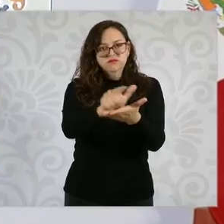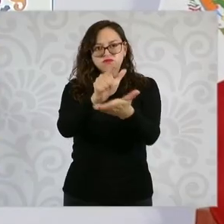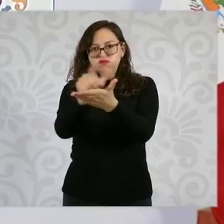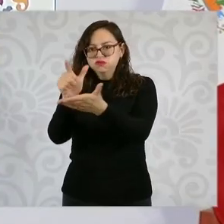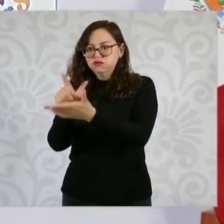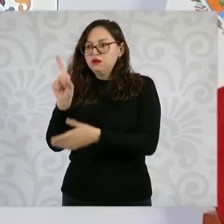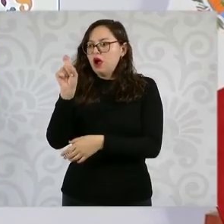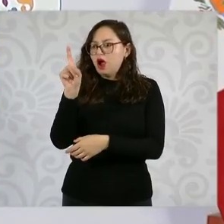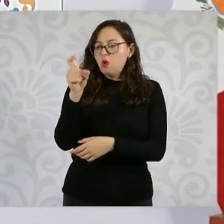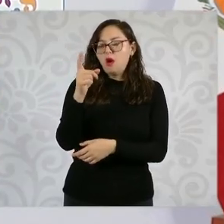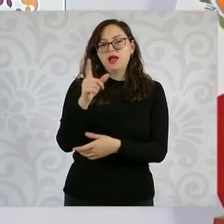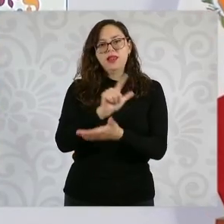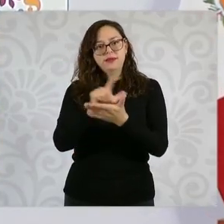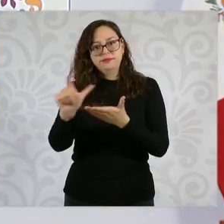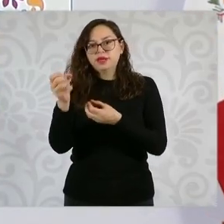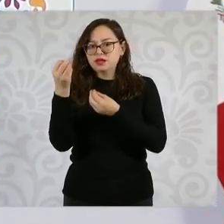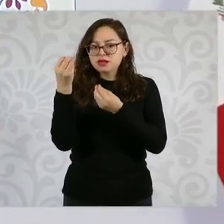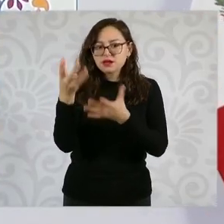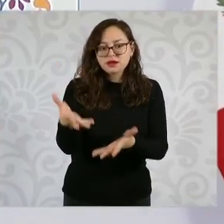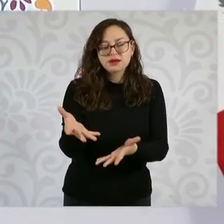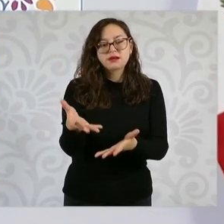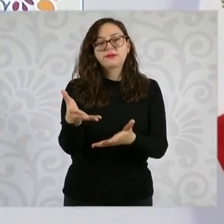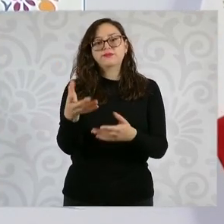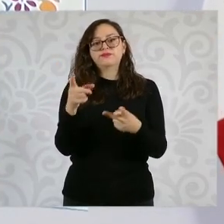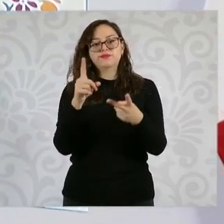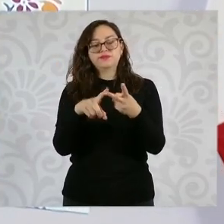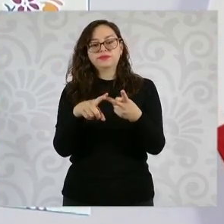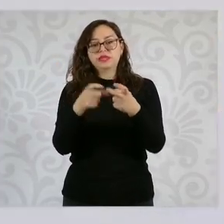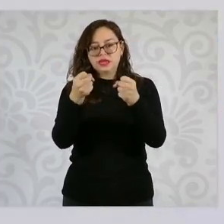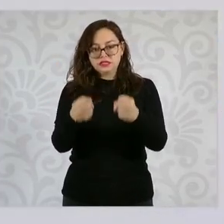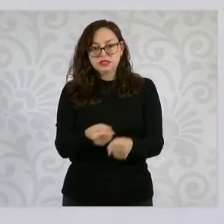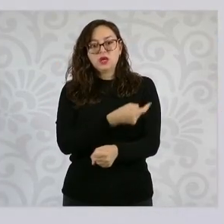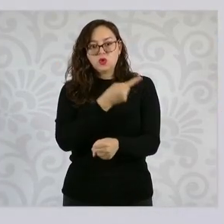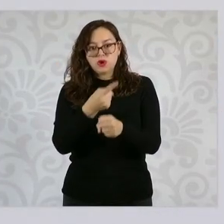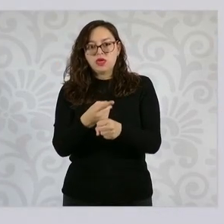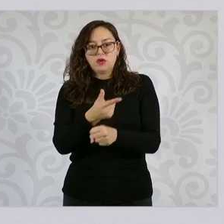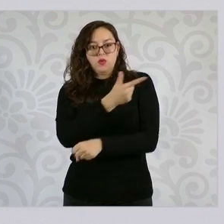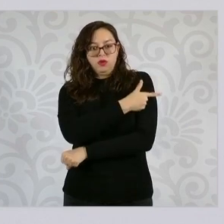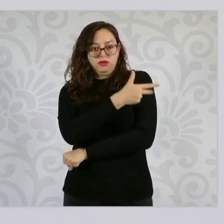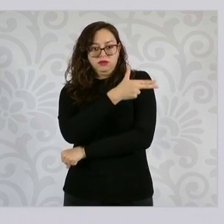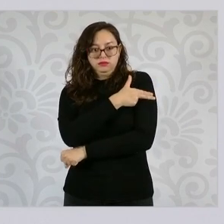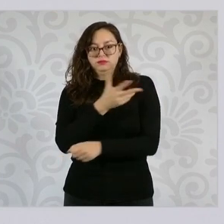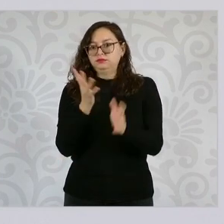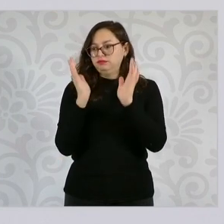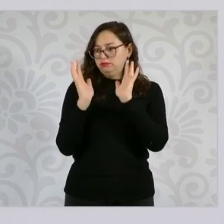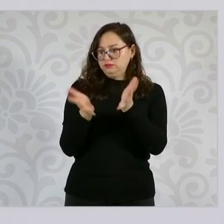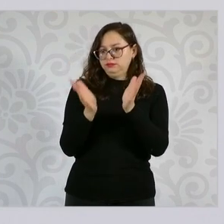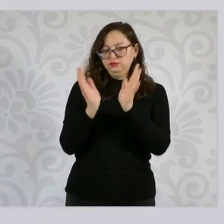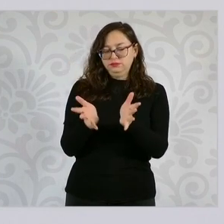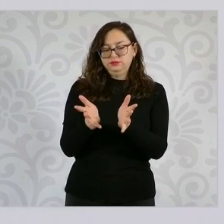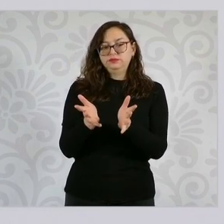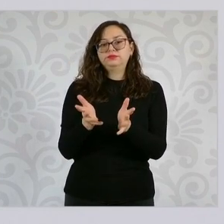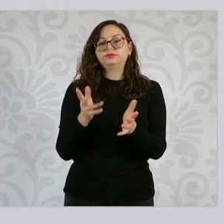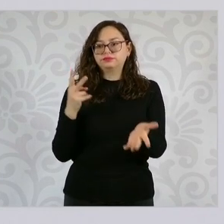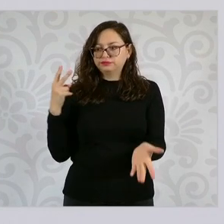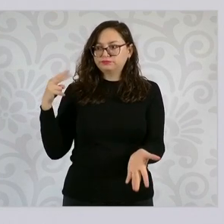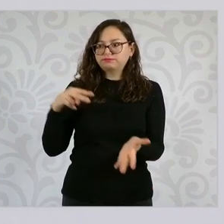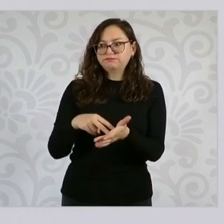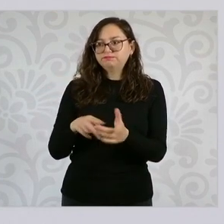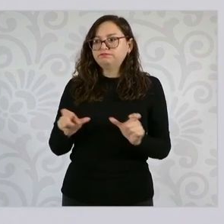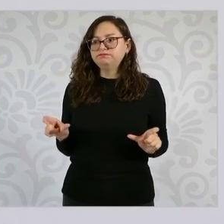agua potable en Acapulco, el tema de seguridad, que ya está la Guardia Nacional ahí, y algunas otras acciones, y por